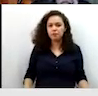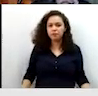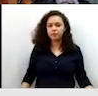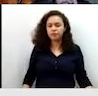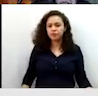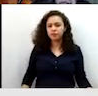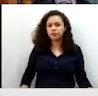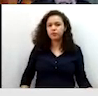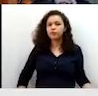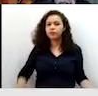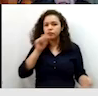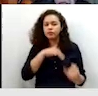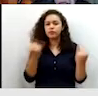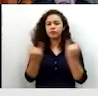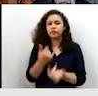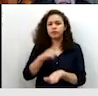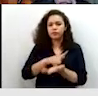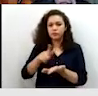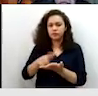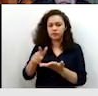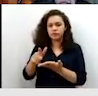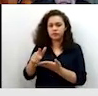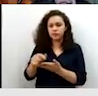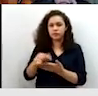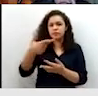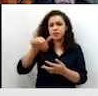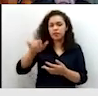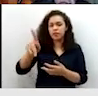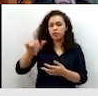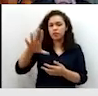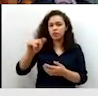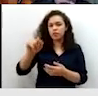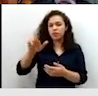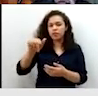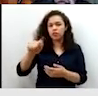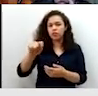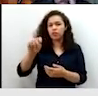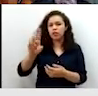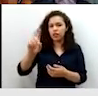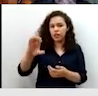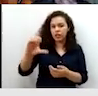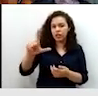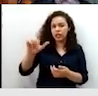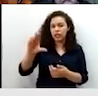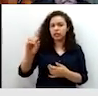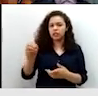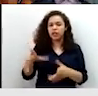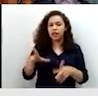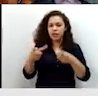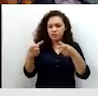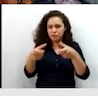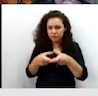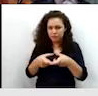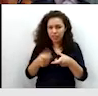También tenemos el método de desinfección mediante hipoclorito de calcio, que vienen las presentaciones en tabletas de